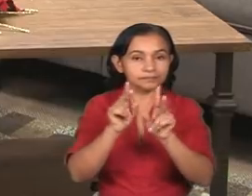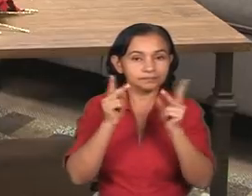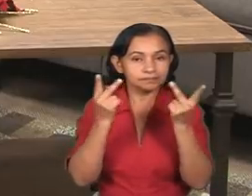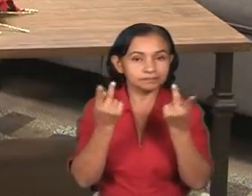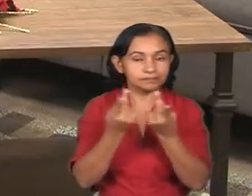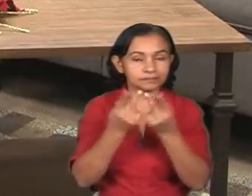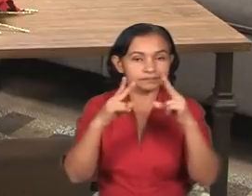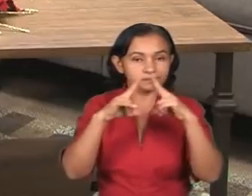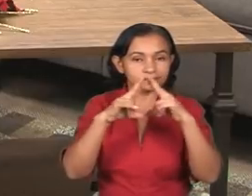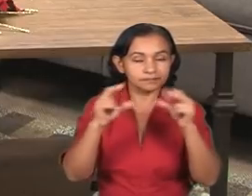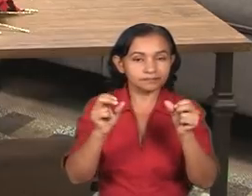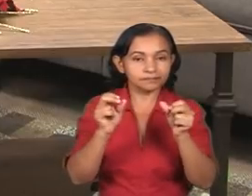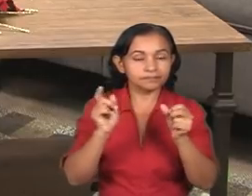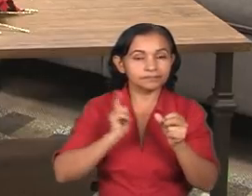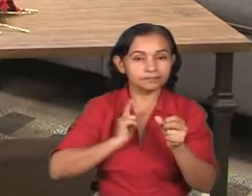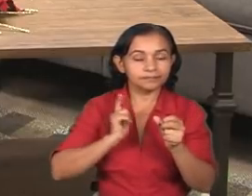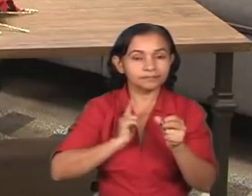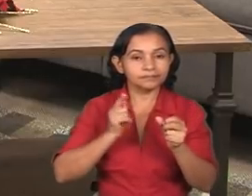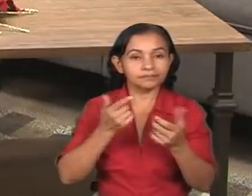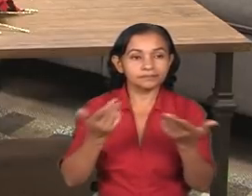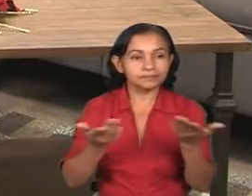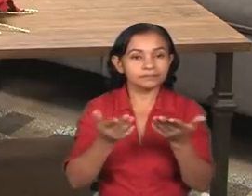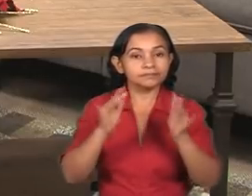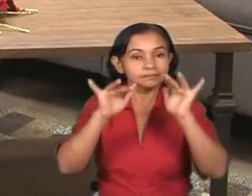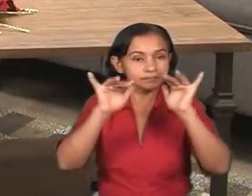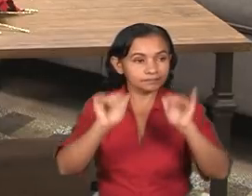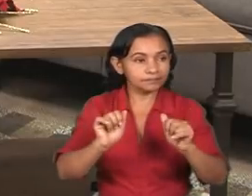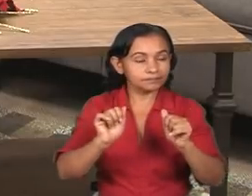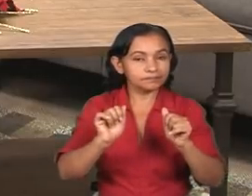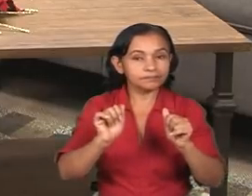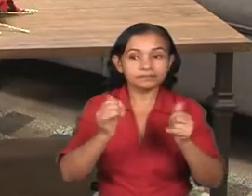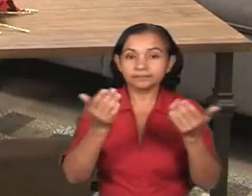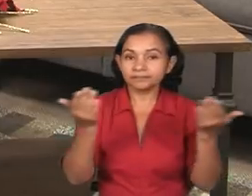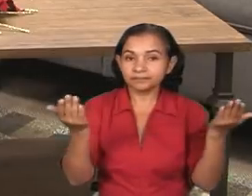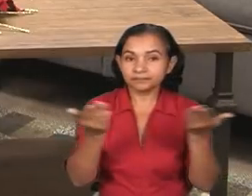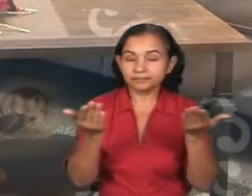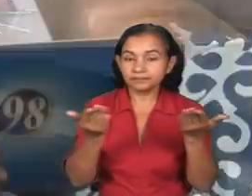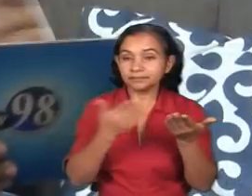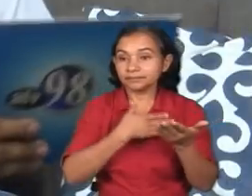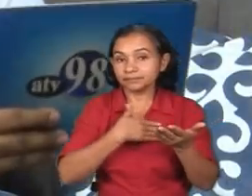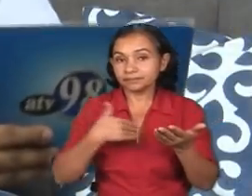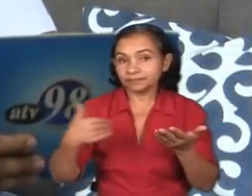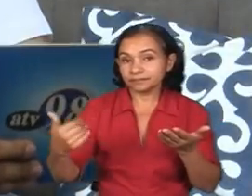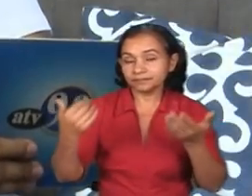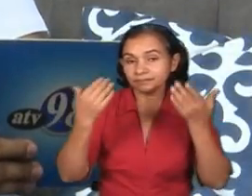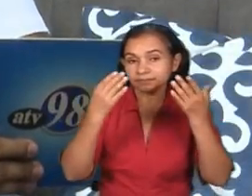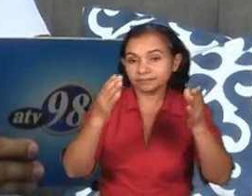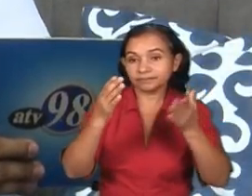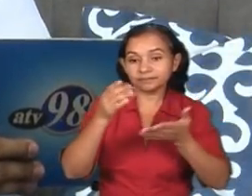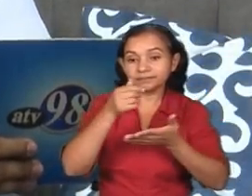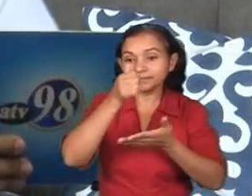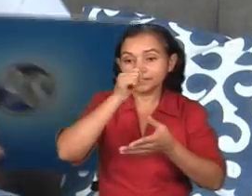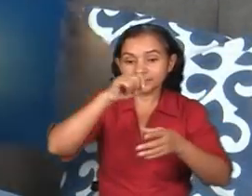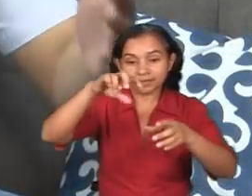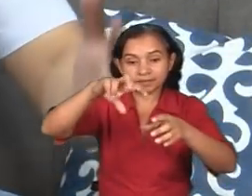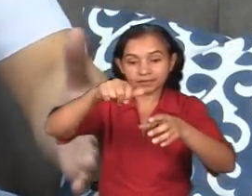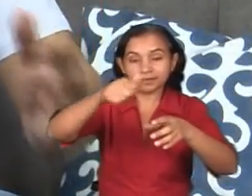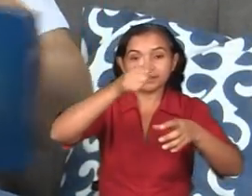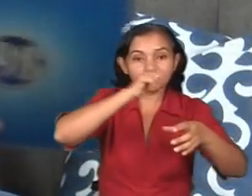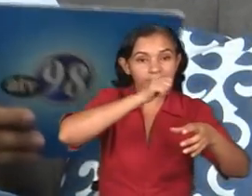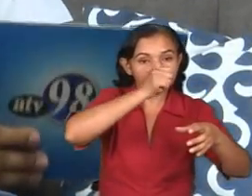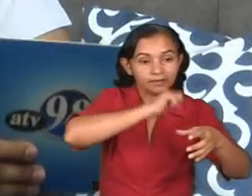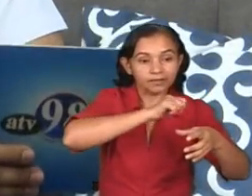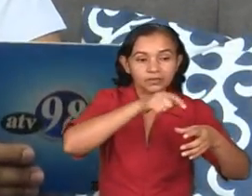nicaragüense contar con un sistema, en principio, ya existente, fuerte y en mejora continua de abastecimiento de agua potable y